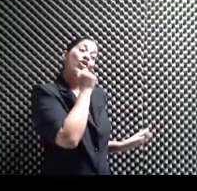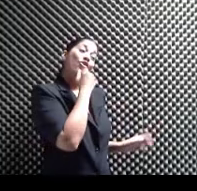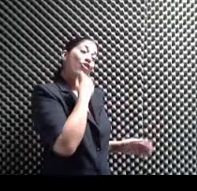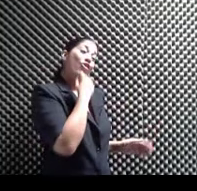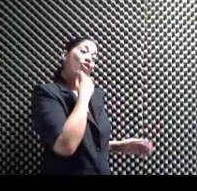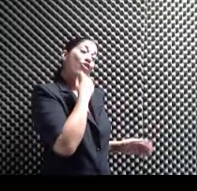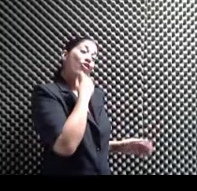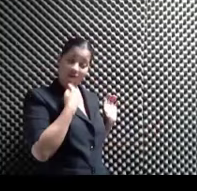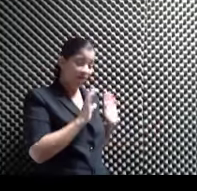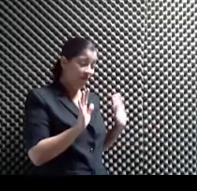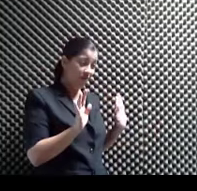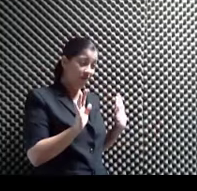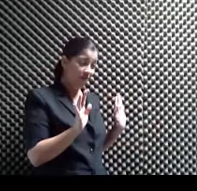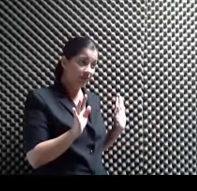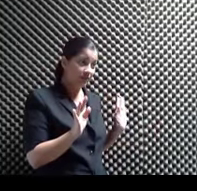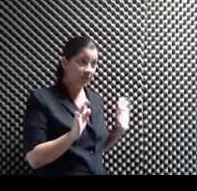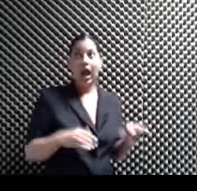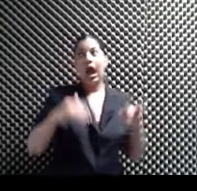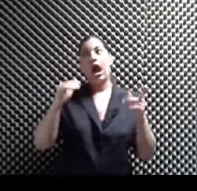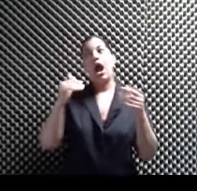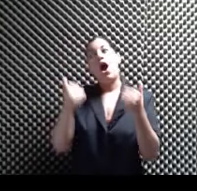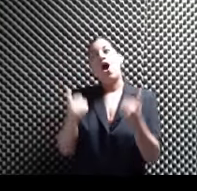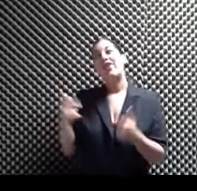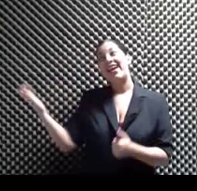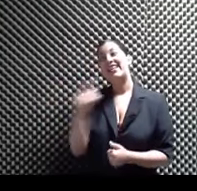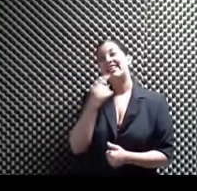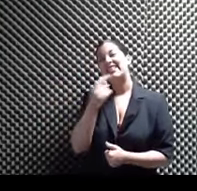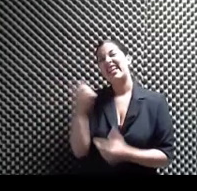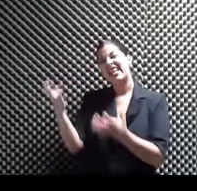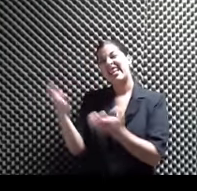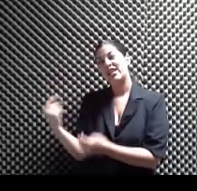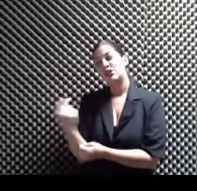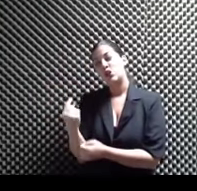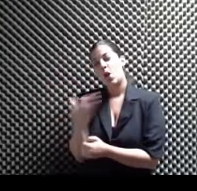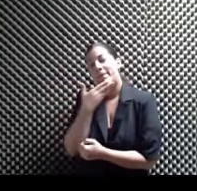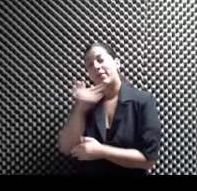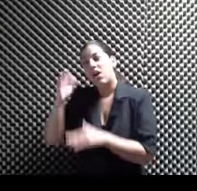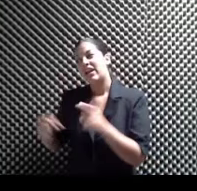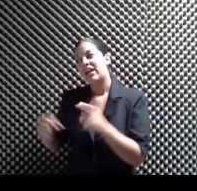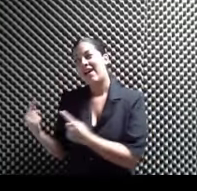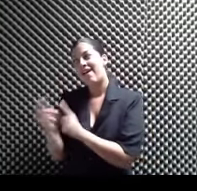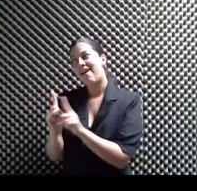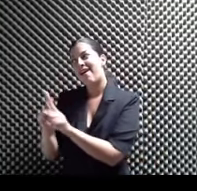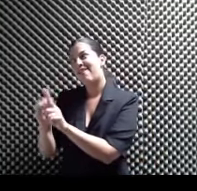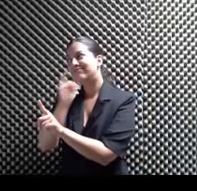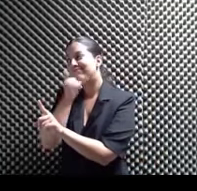por ahí viene Julio Ramos Que ahora dice Que quiere estar sola Mejor que mal acompañada La